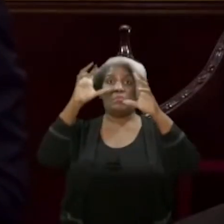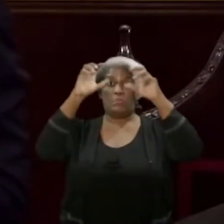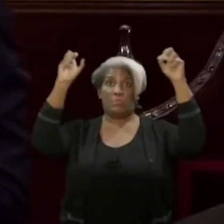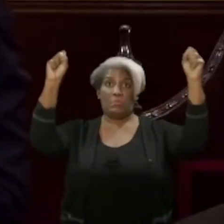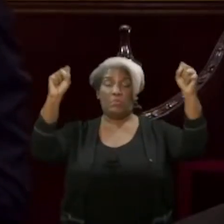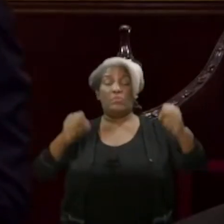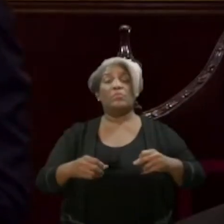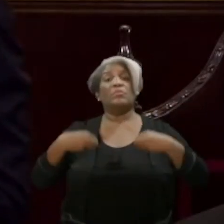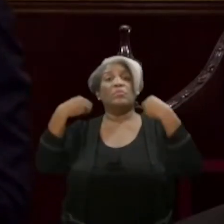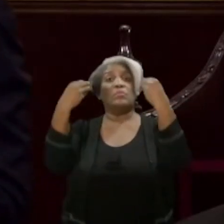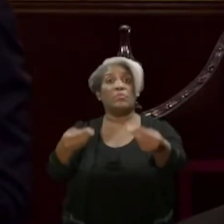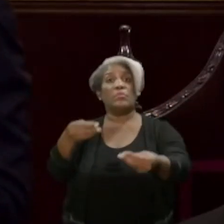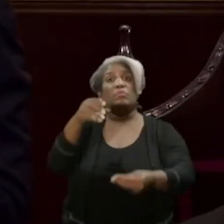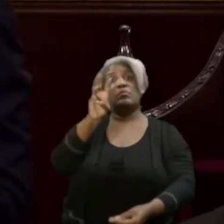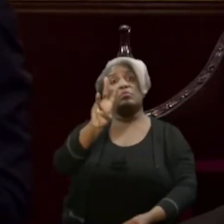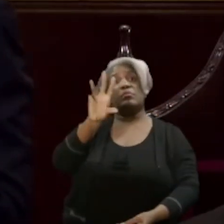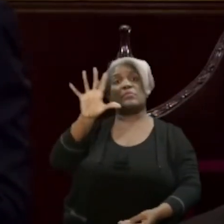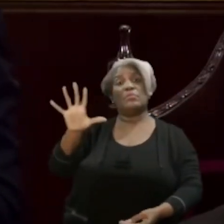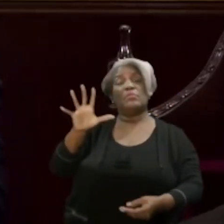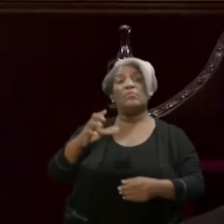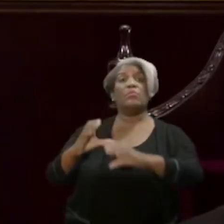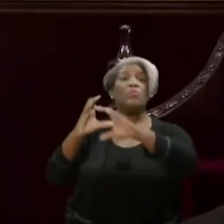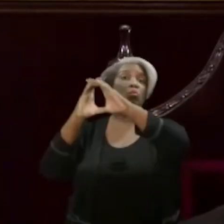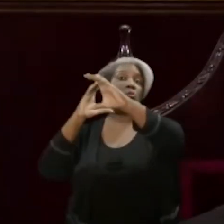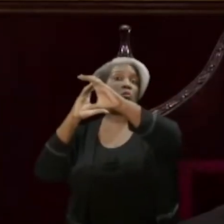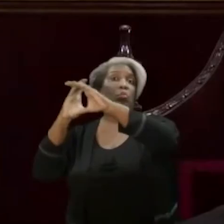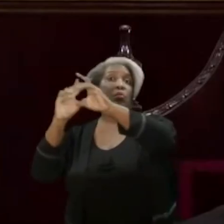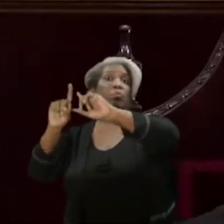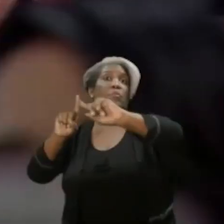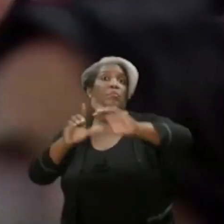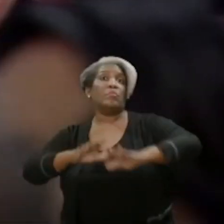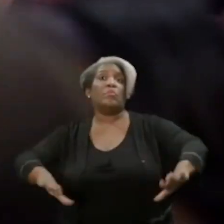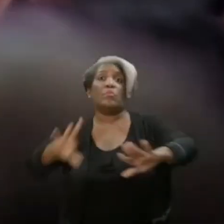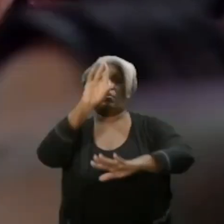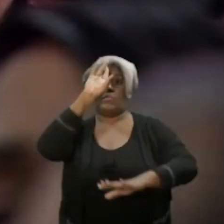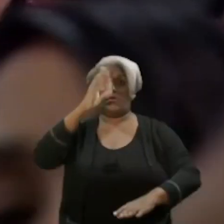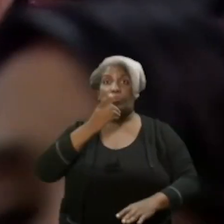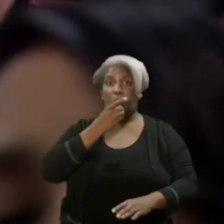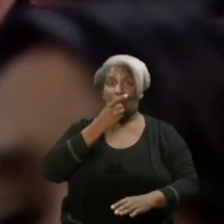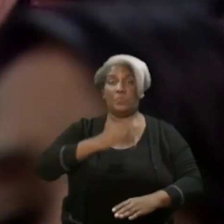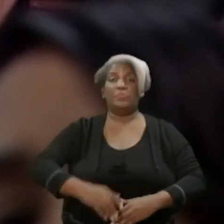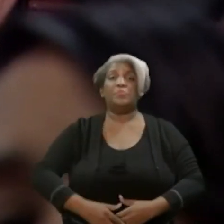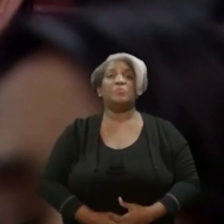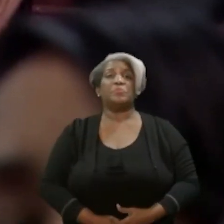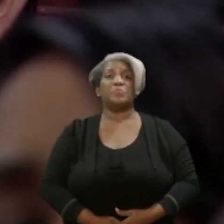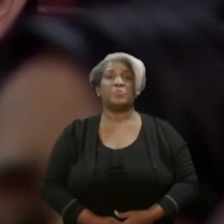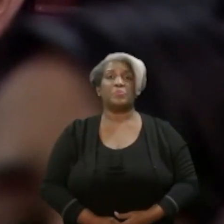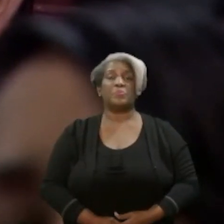en beneficio de los jóvenes estudiantes en distintos territorios nacionales.